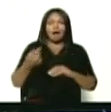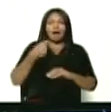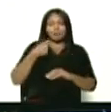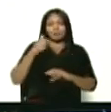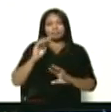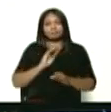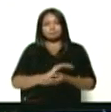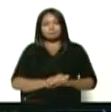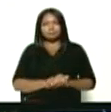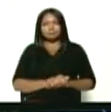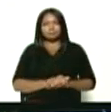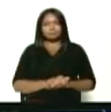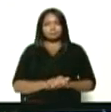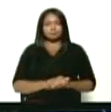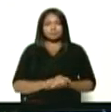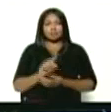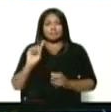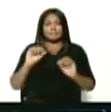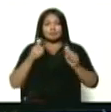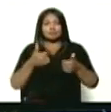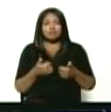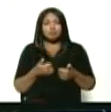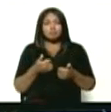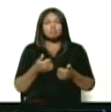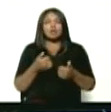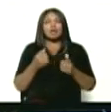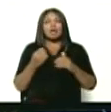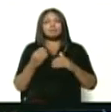hagan a ti. Es un principio de la Biblia.